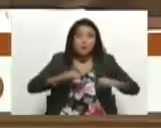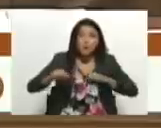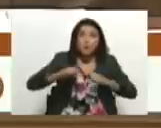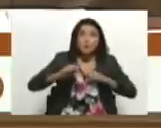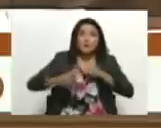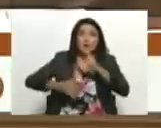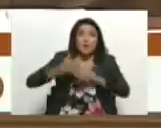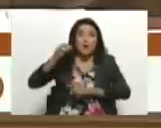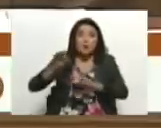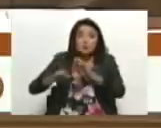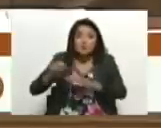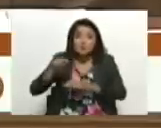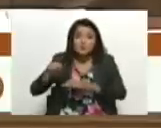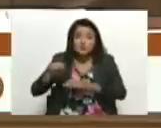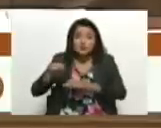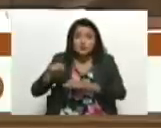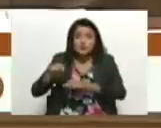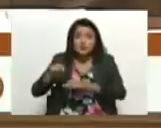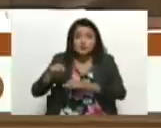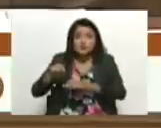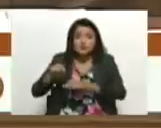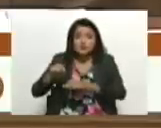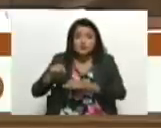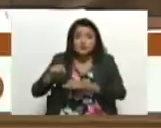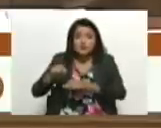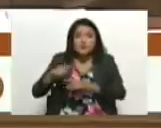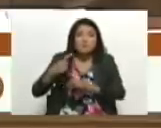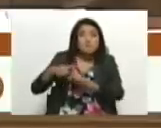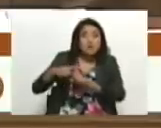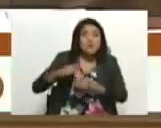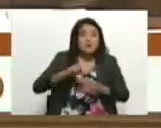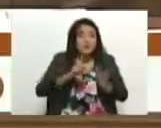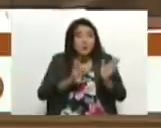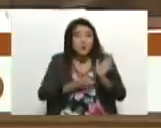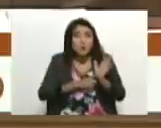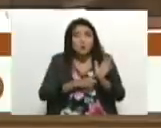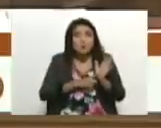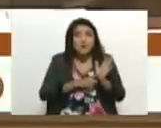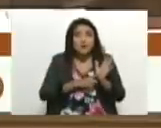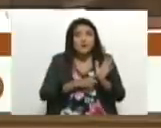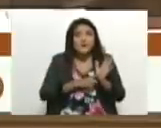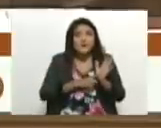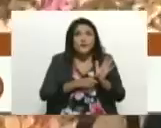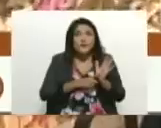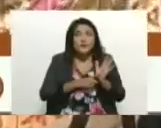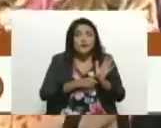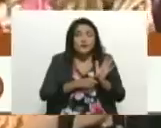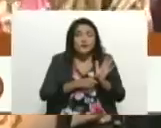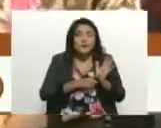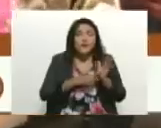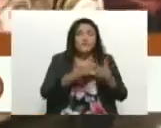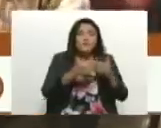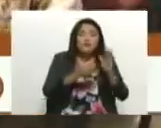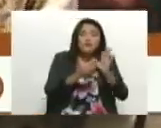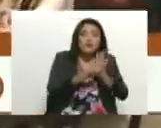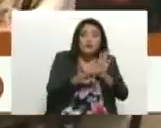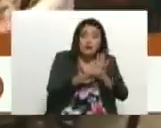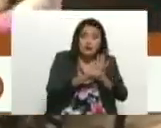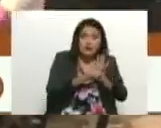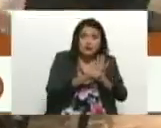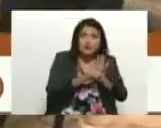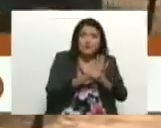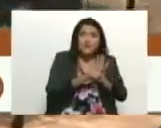justicia, por el cumplimiento de los extremos legales, por